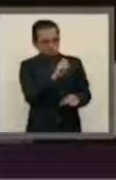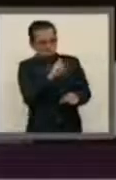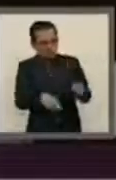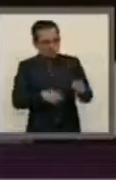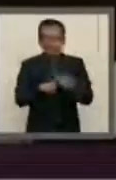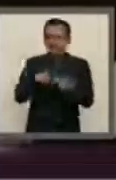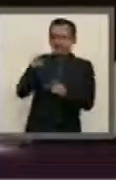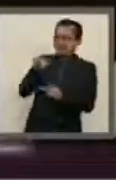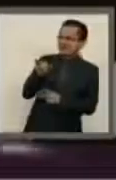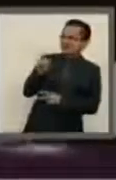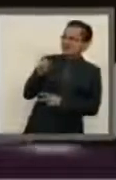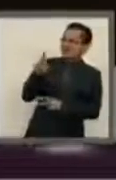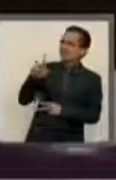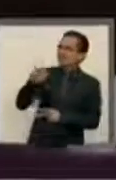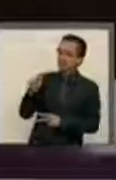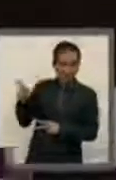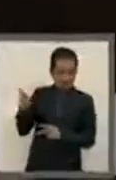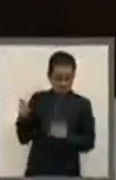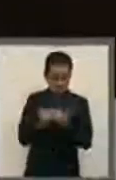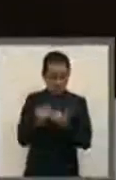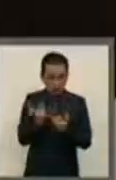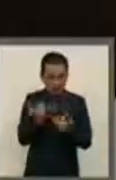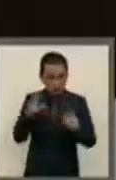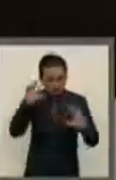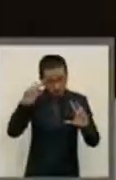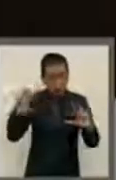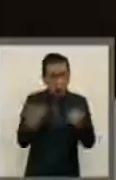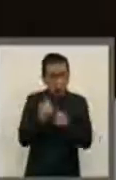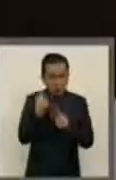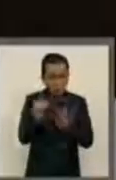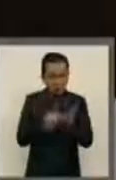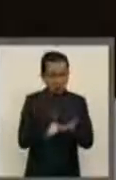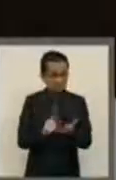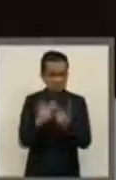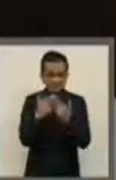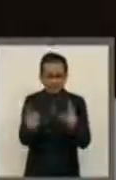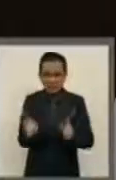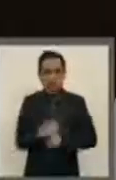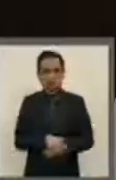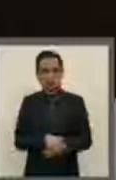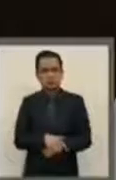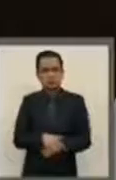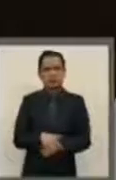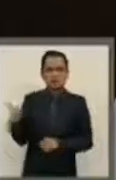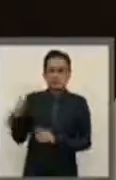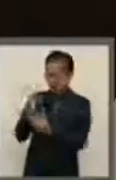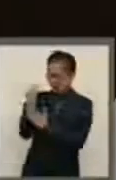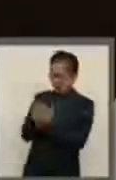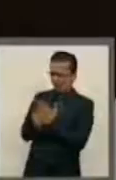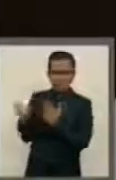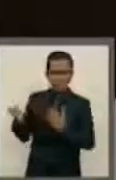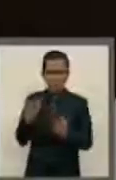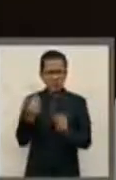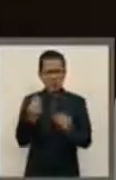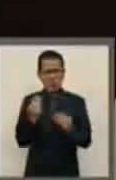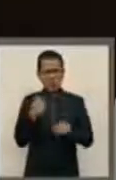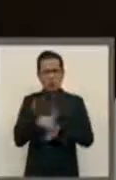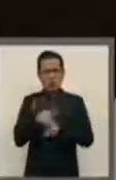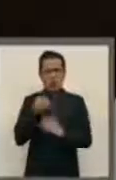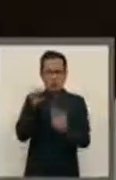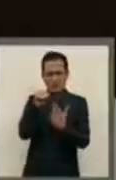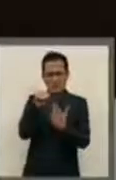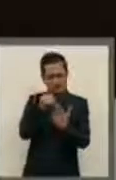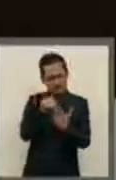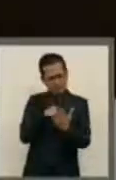el índice de asesinatos en un solo mes. En el informe existe un derroche de cifras y números